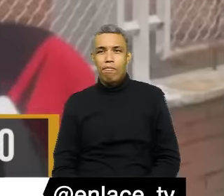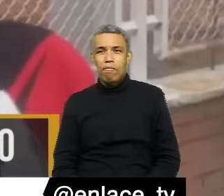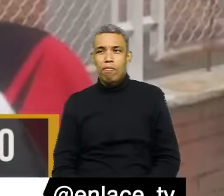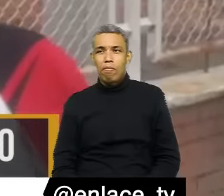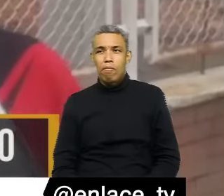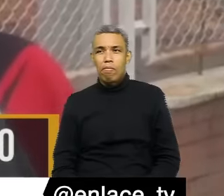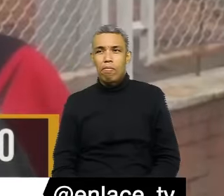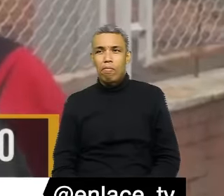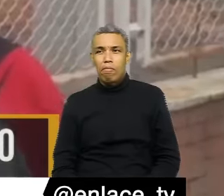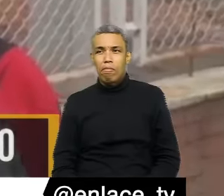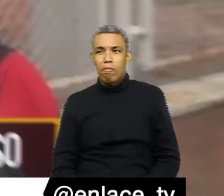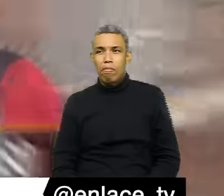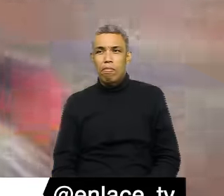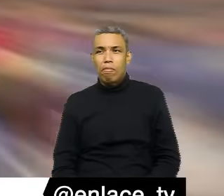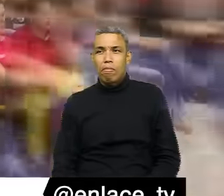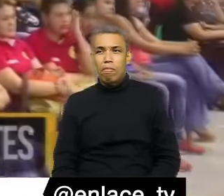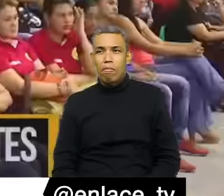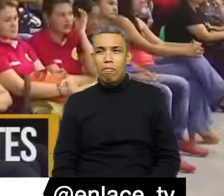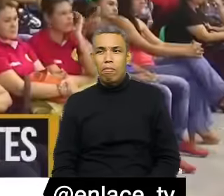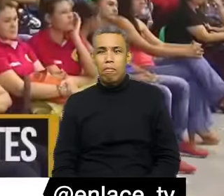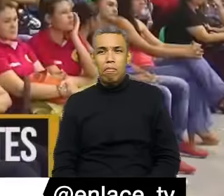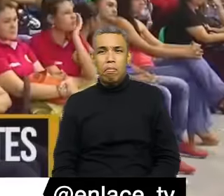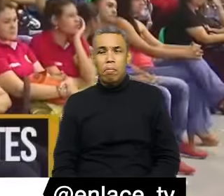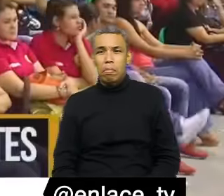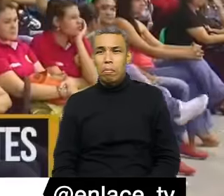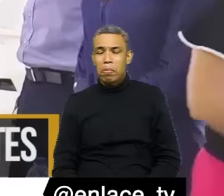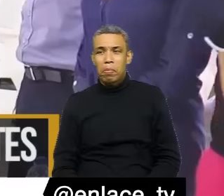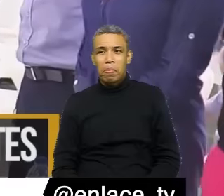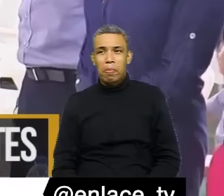Yo robo, señor, y mal celulares.